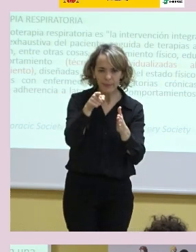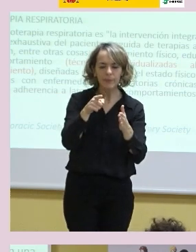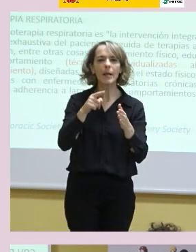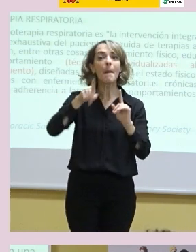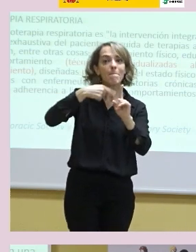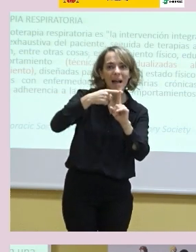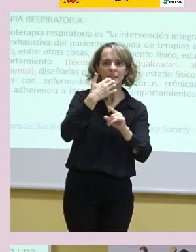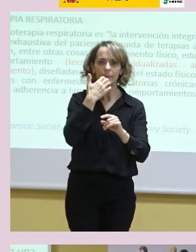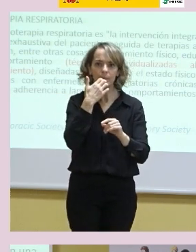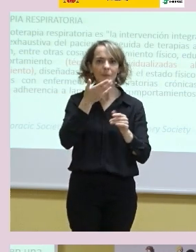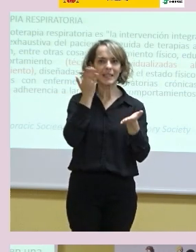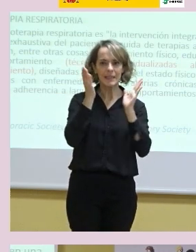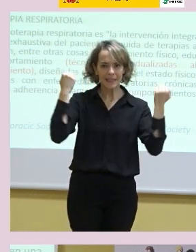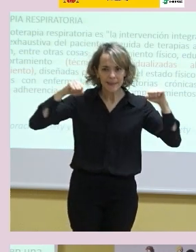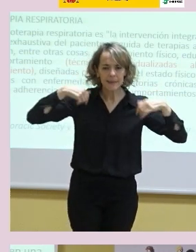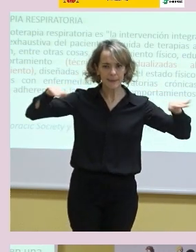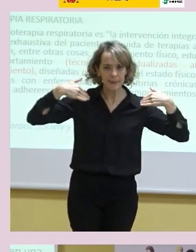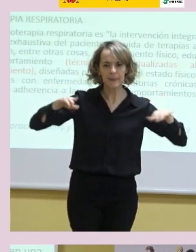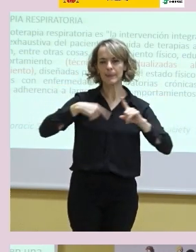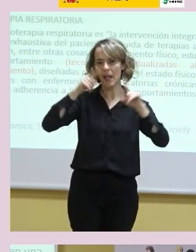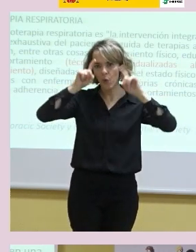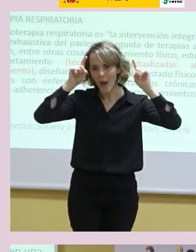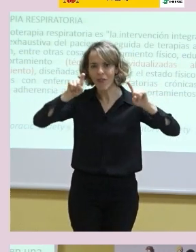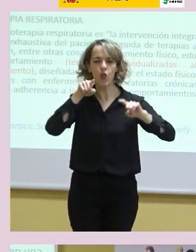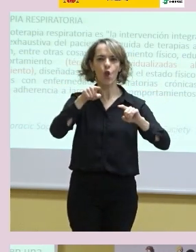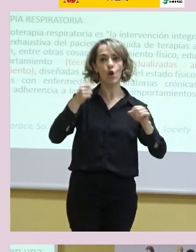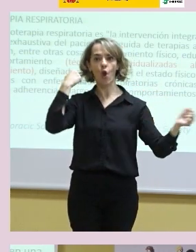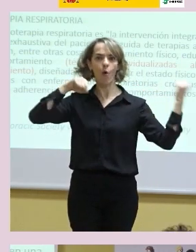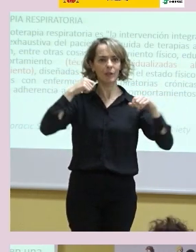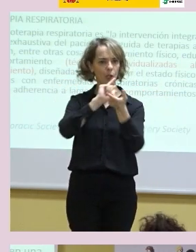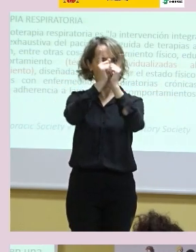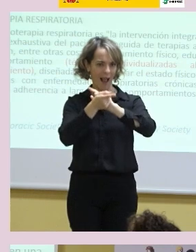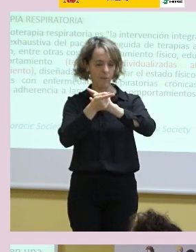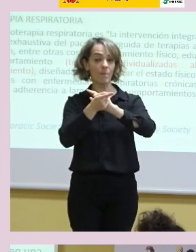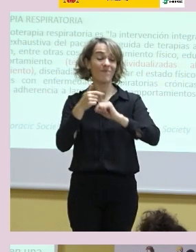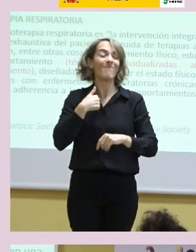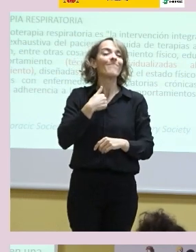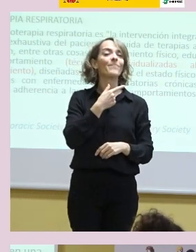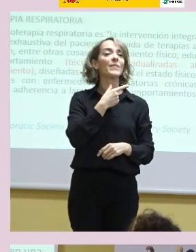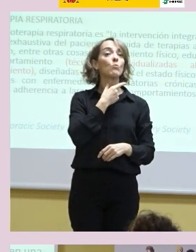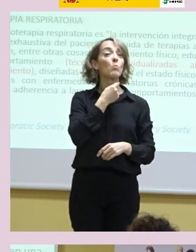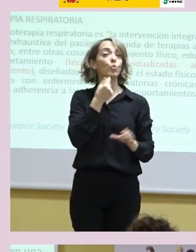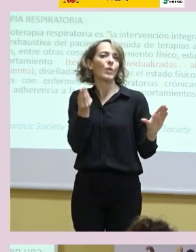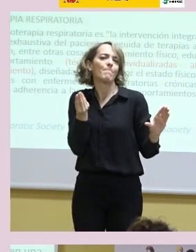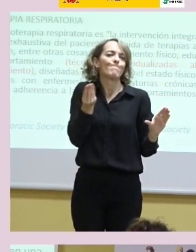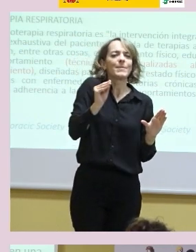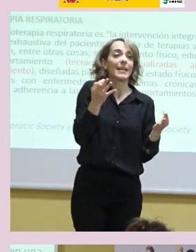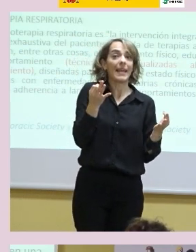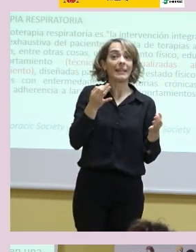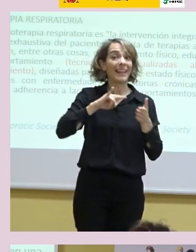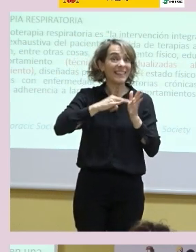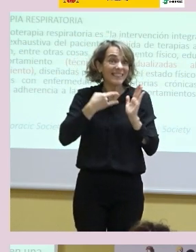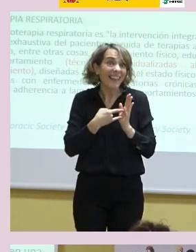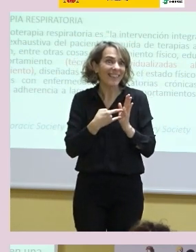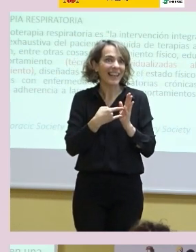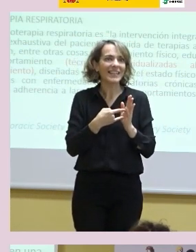entre otras cosas, entrenamiento físico, educación y cambio del comportamiento. A mí me gusta incluir que las técnicas siempre